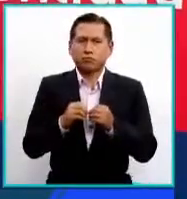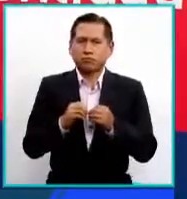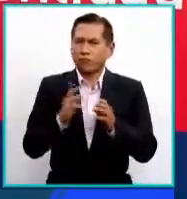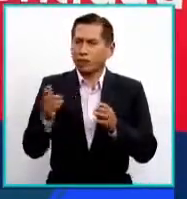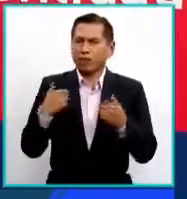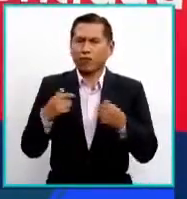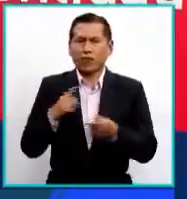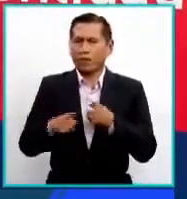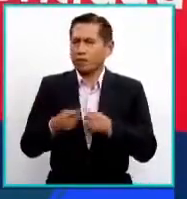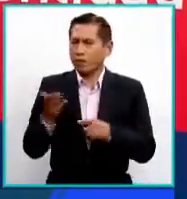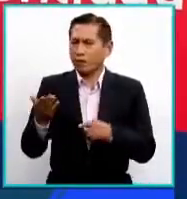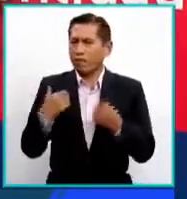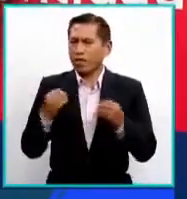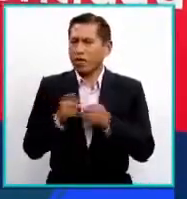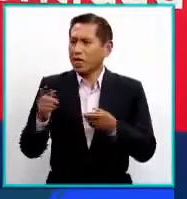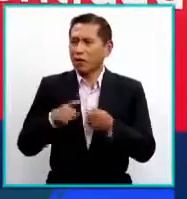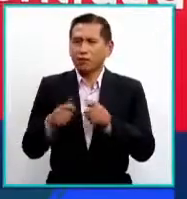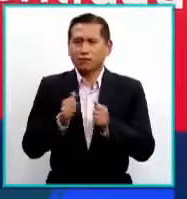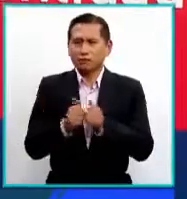como el amigo